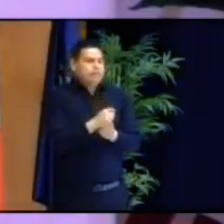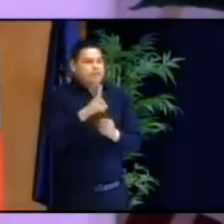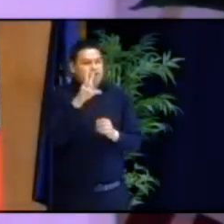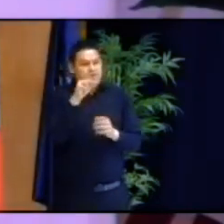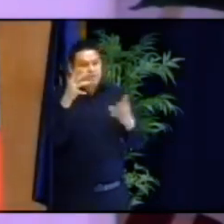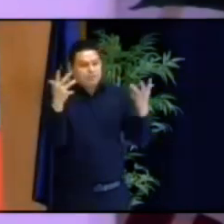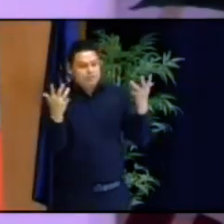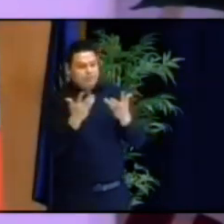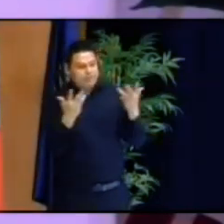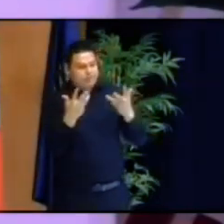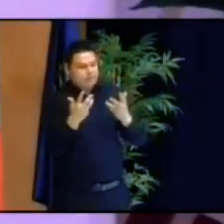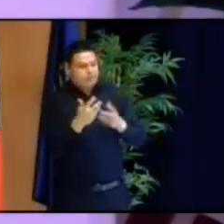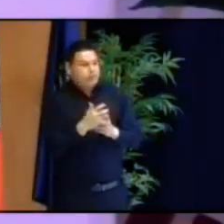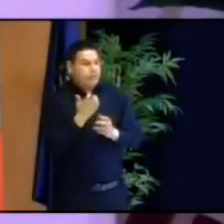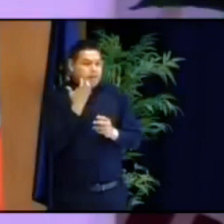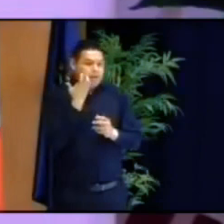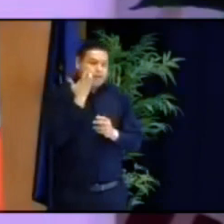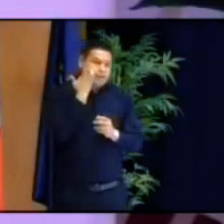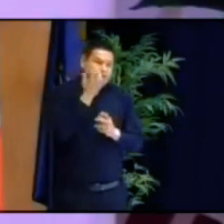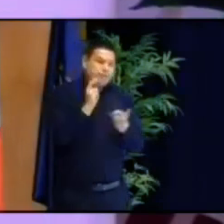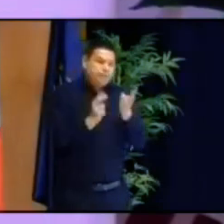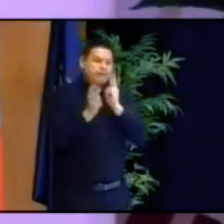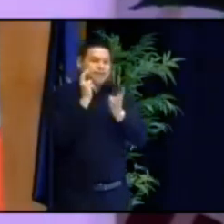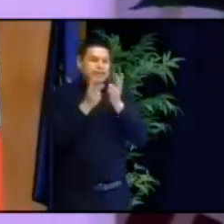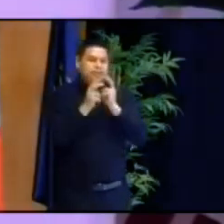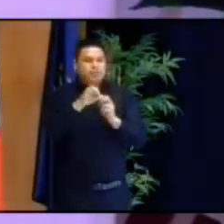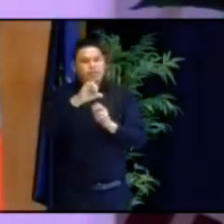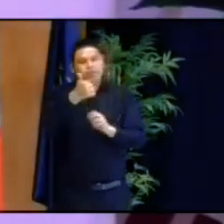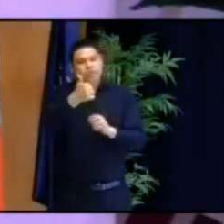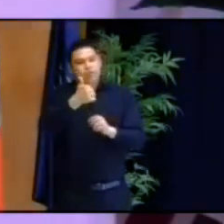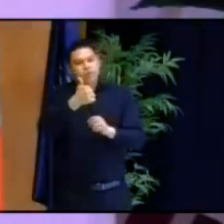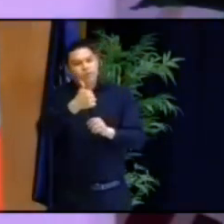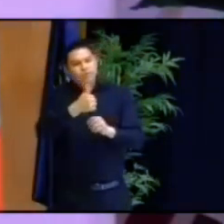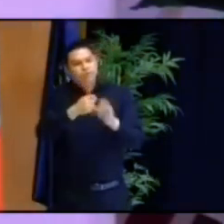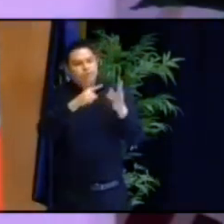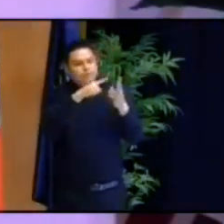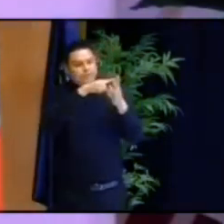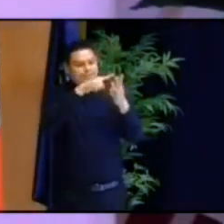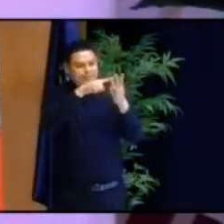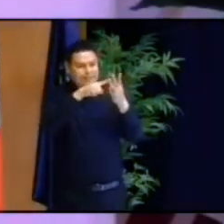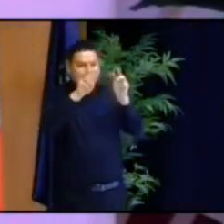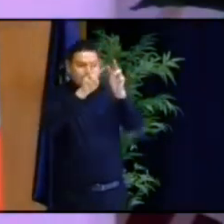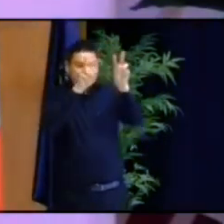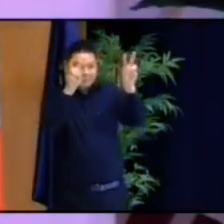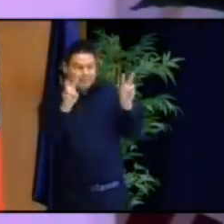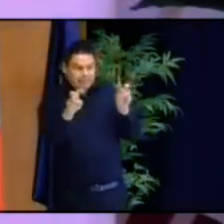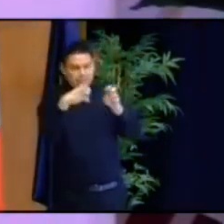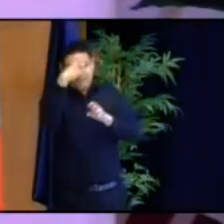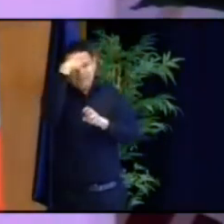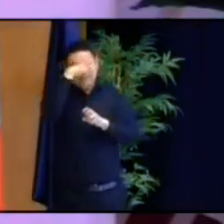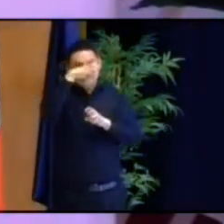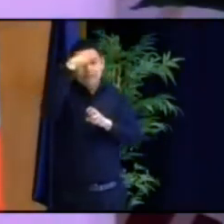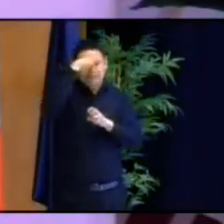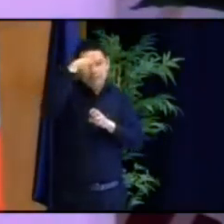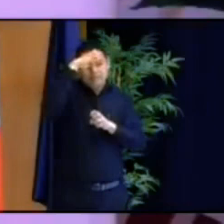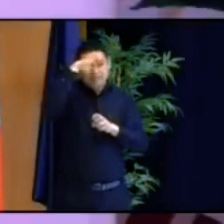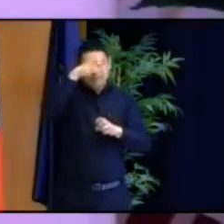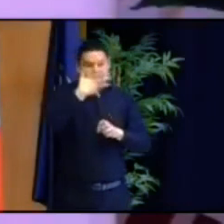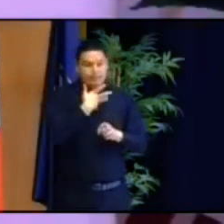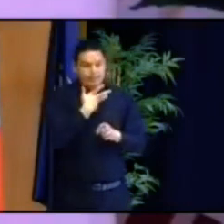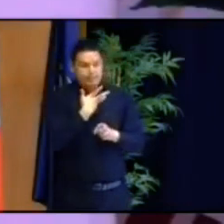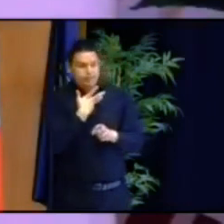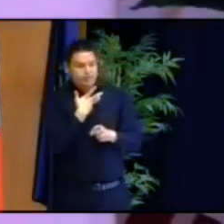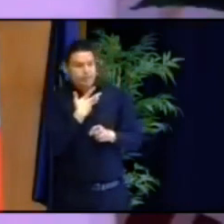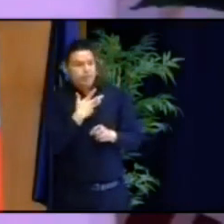realizado. Quiero platicarles de otros 3 temas de estas experiencias que hemos tenido, para